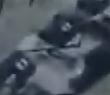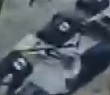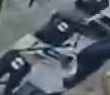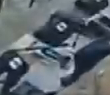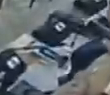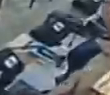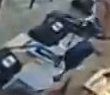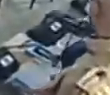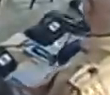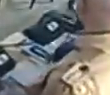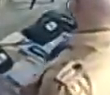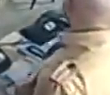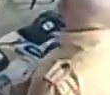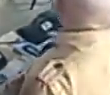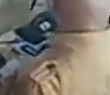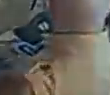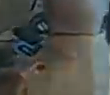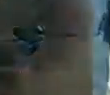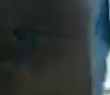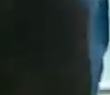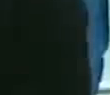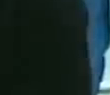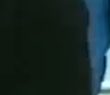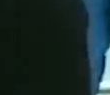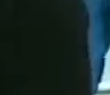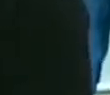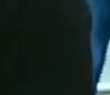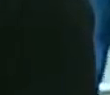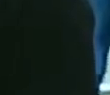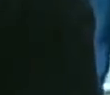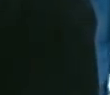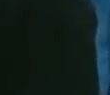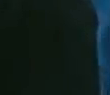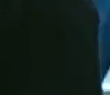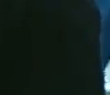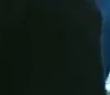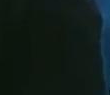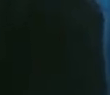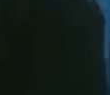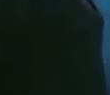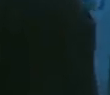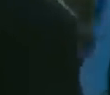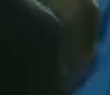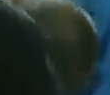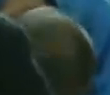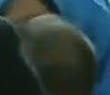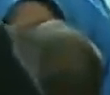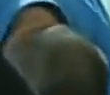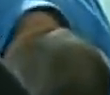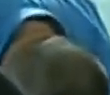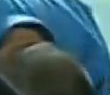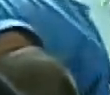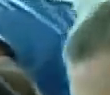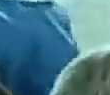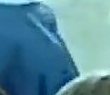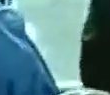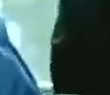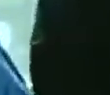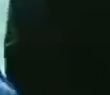de los problemas del pueblo venezolano. Se ha trazado una estrategia para atender los servicios públicos, principalmente que se han